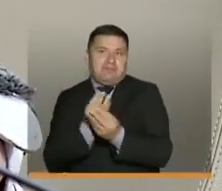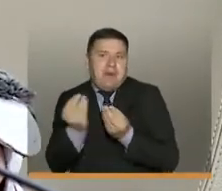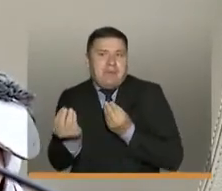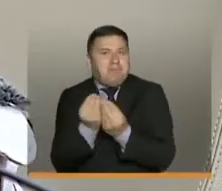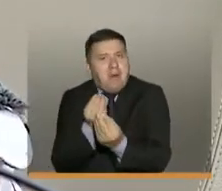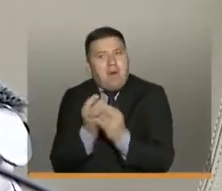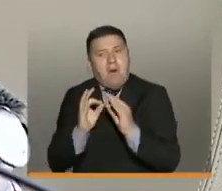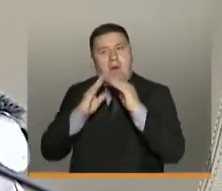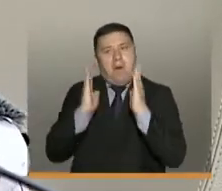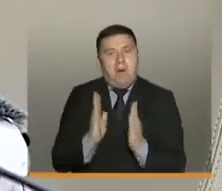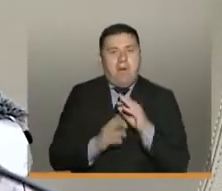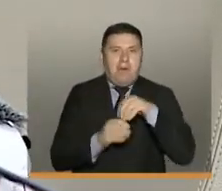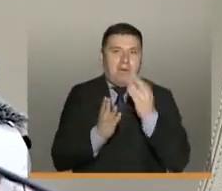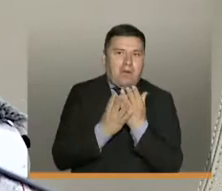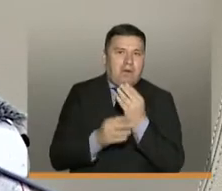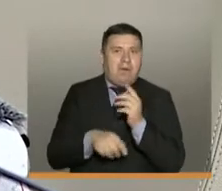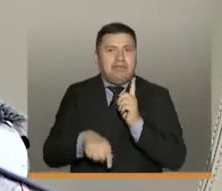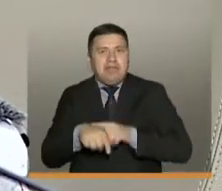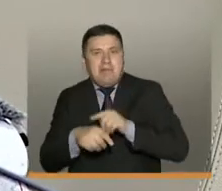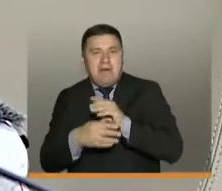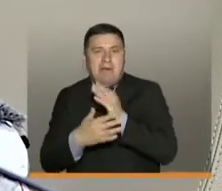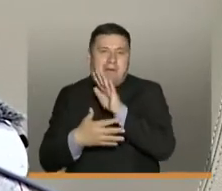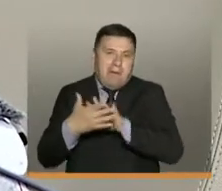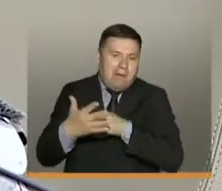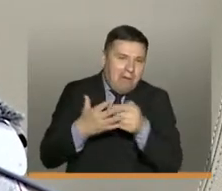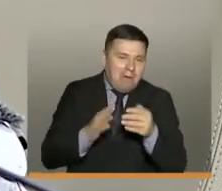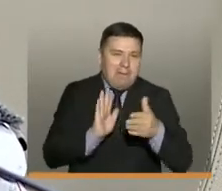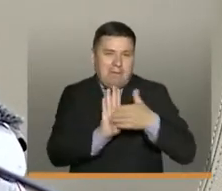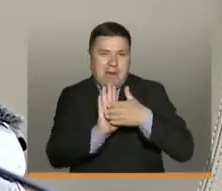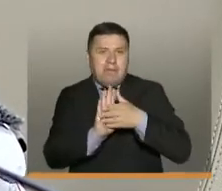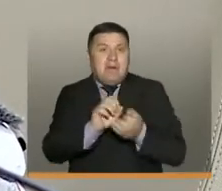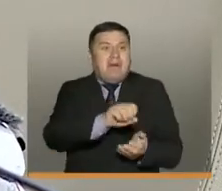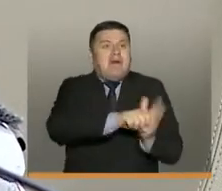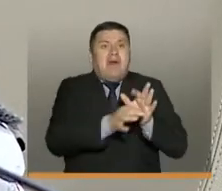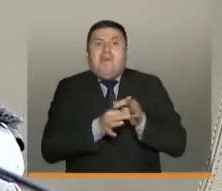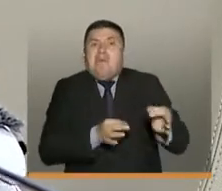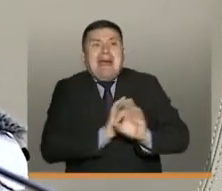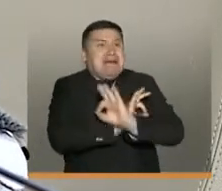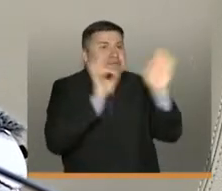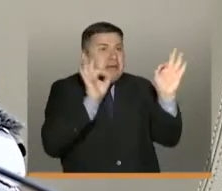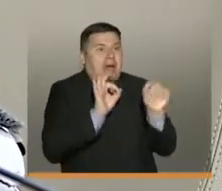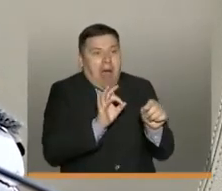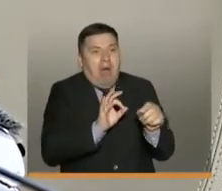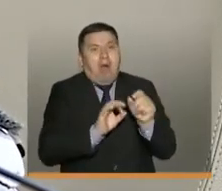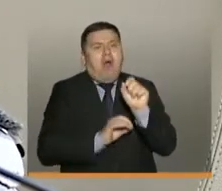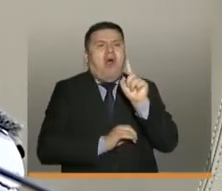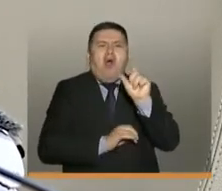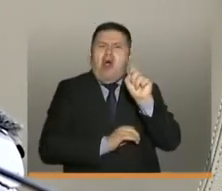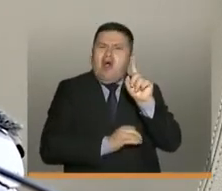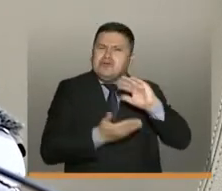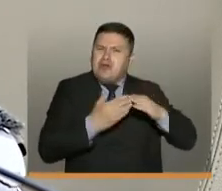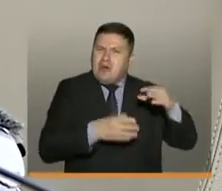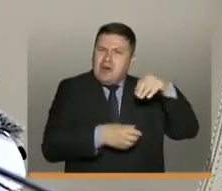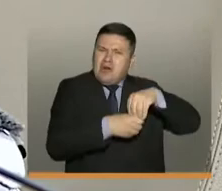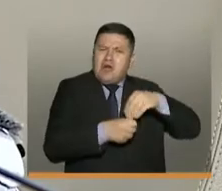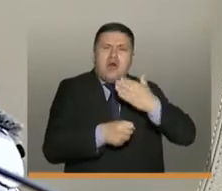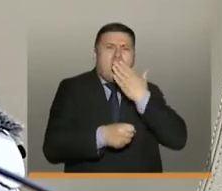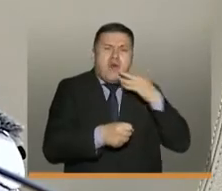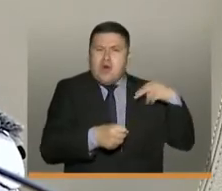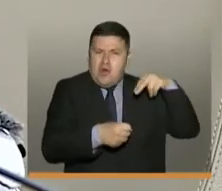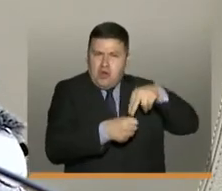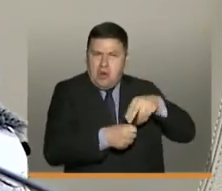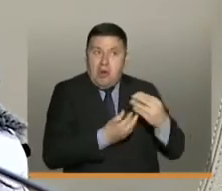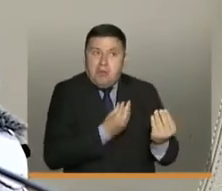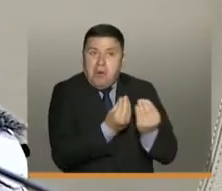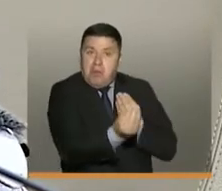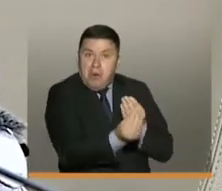iniciar alternancia. Y a los municipios no COVID y de baja afectación, igual que a 11 comunidades indígenas que también iniciarán